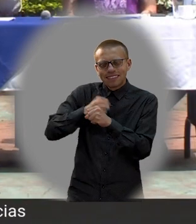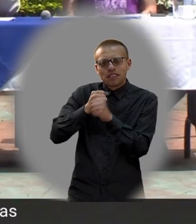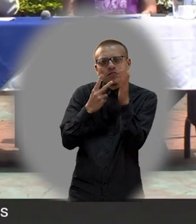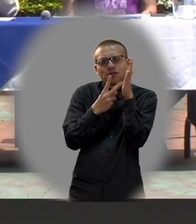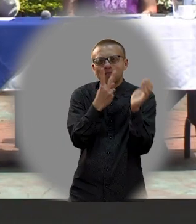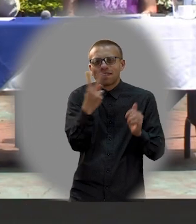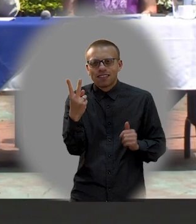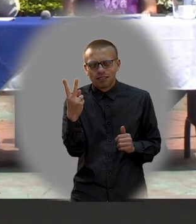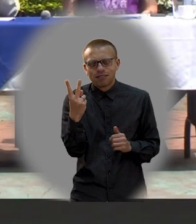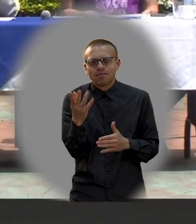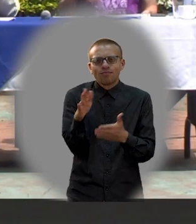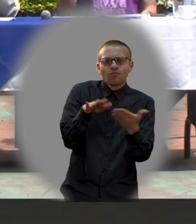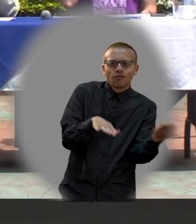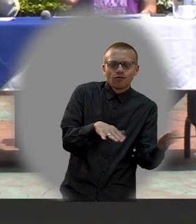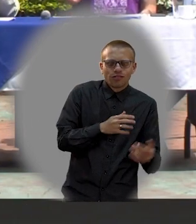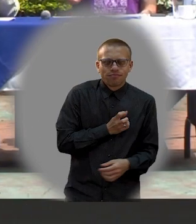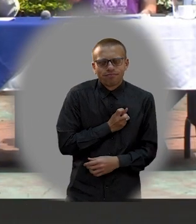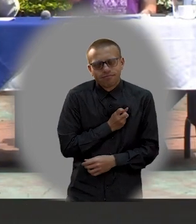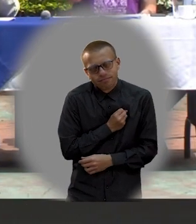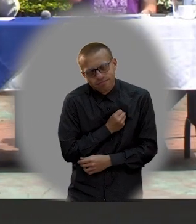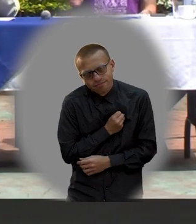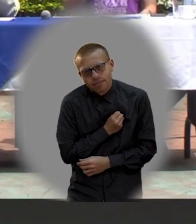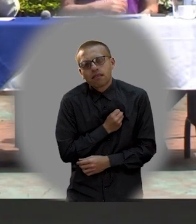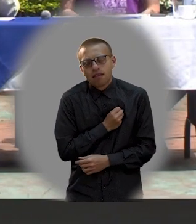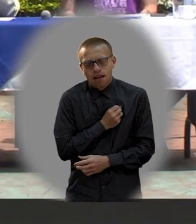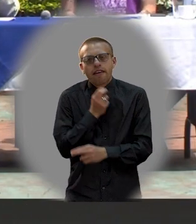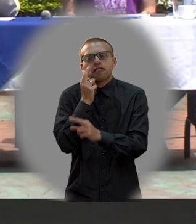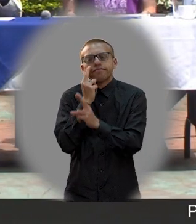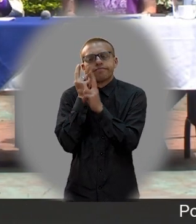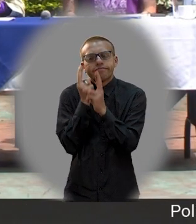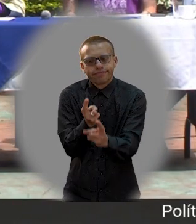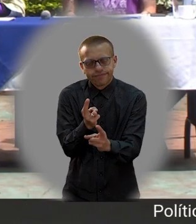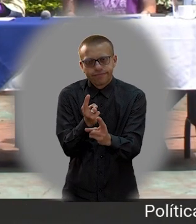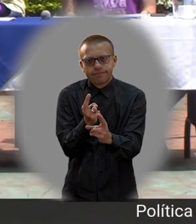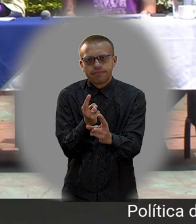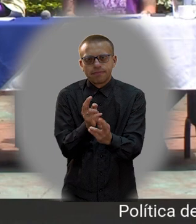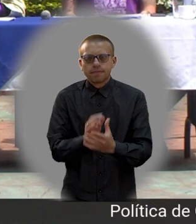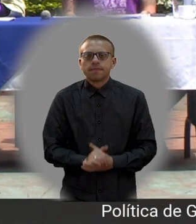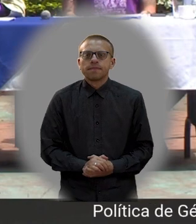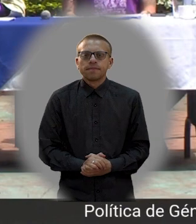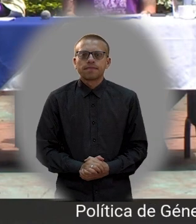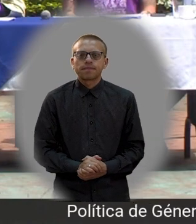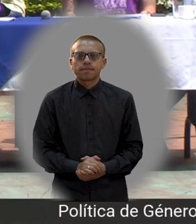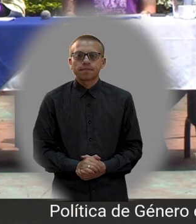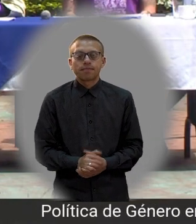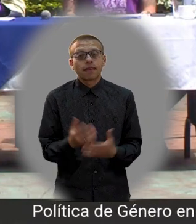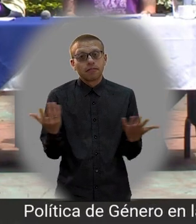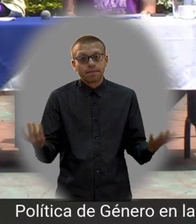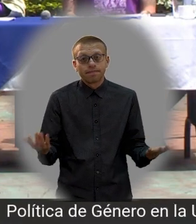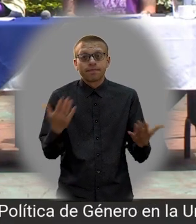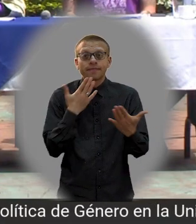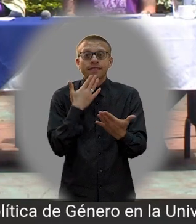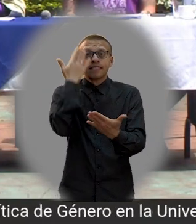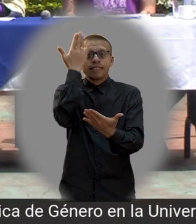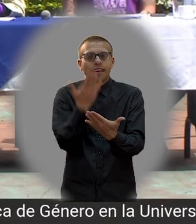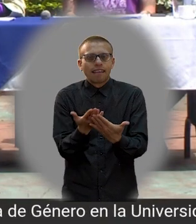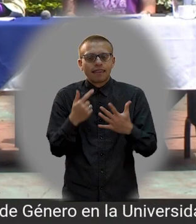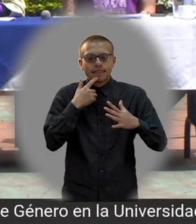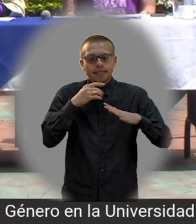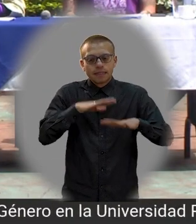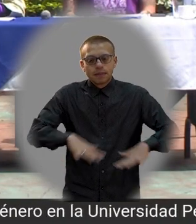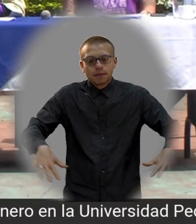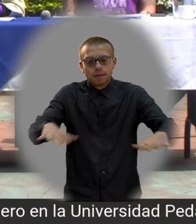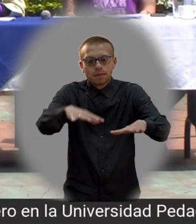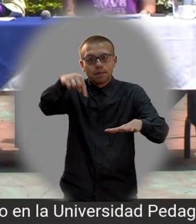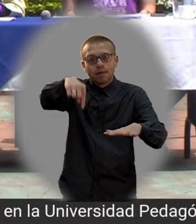en el corazón y este también es un homenaje sentido para ella. Bien, entonces... Entonces, muchísimas gracias por este espacio.